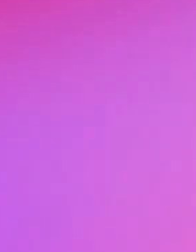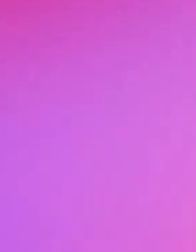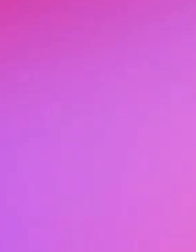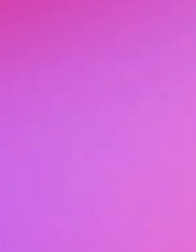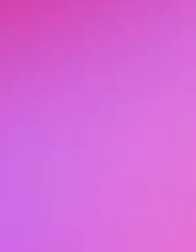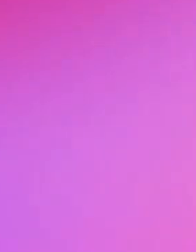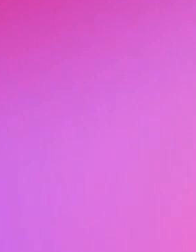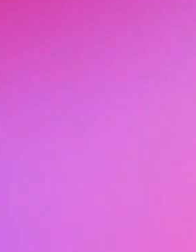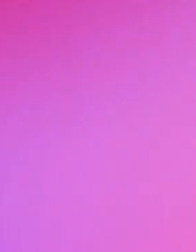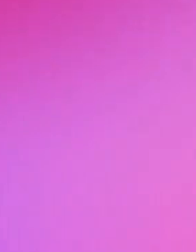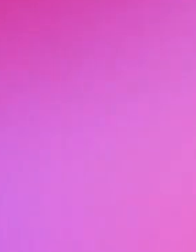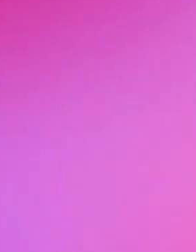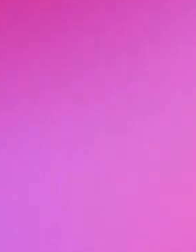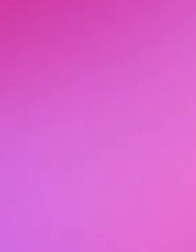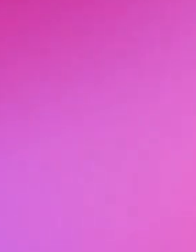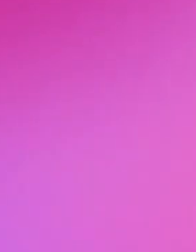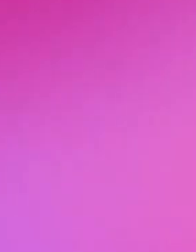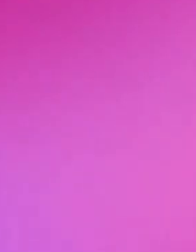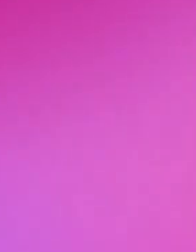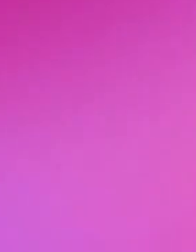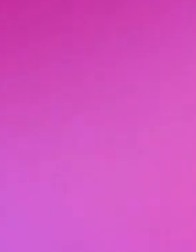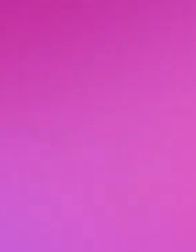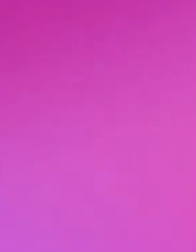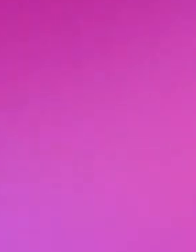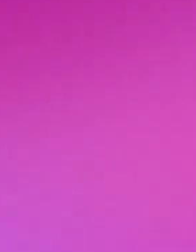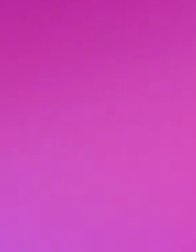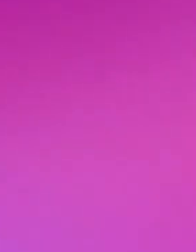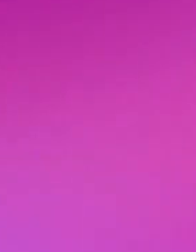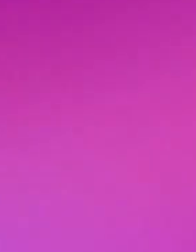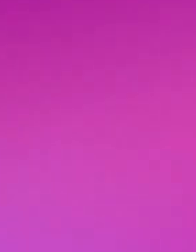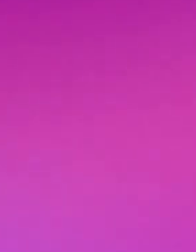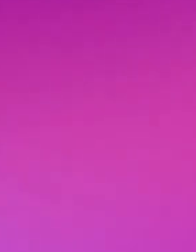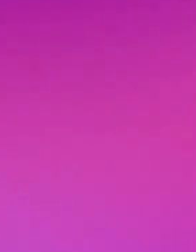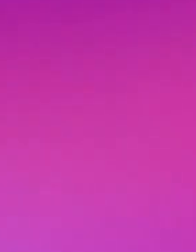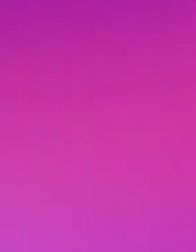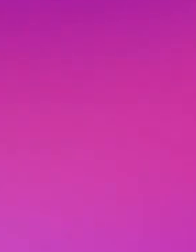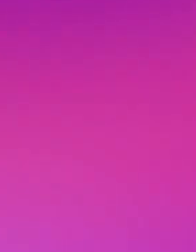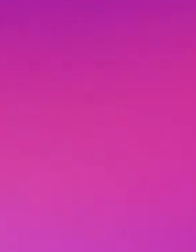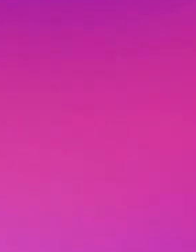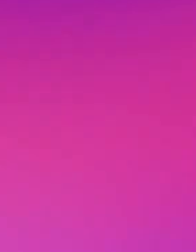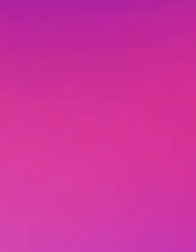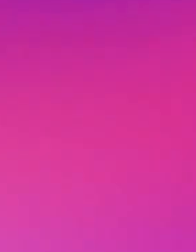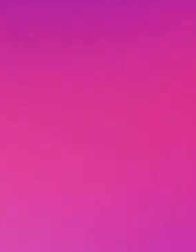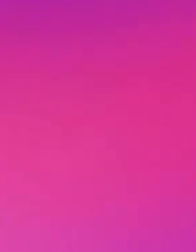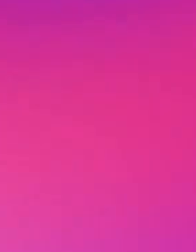al Centro de Apoyo Pedagógico a Distancia. El número de teléfono para secundaria es el